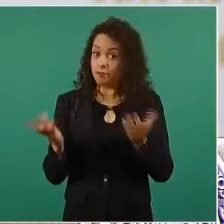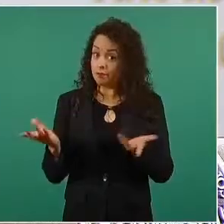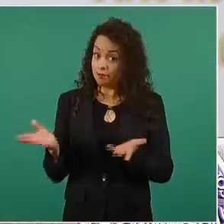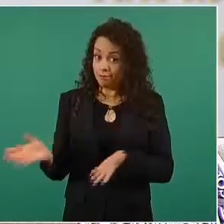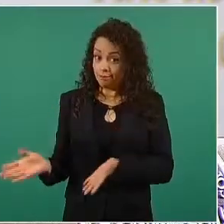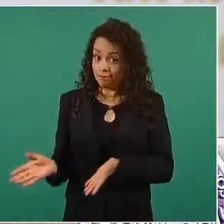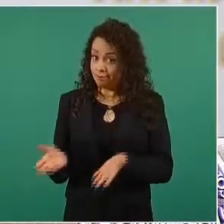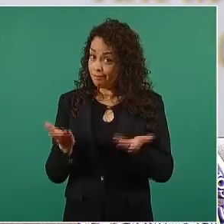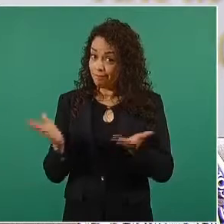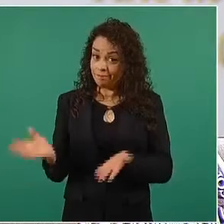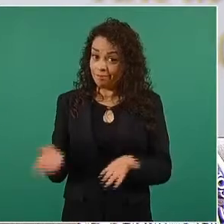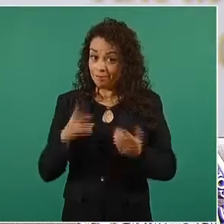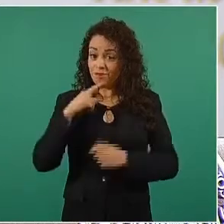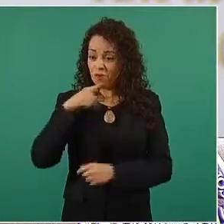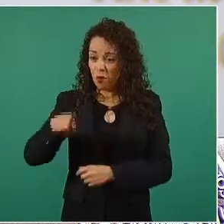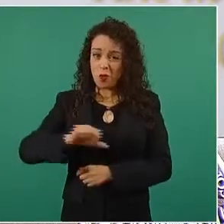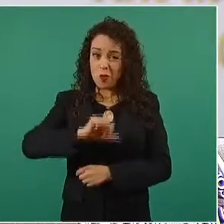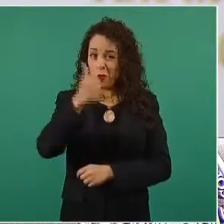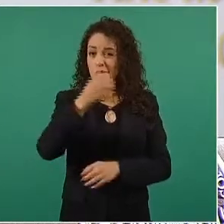a otra cosa.